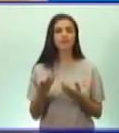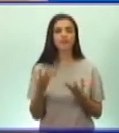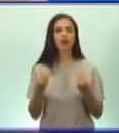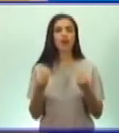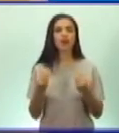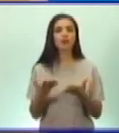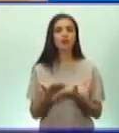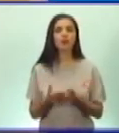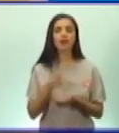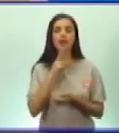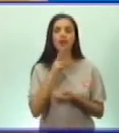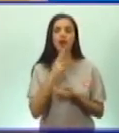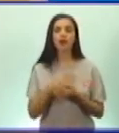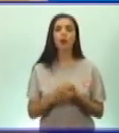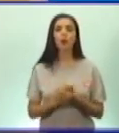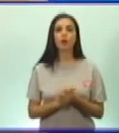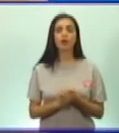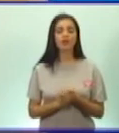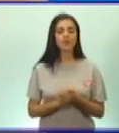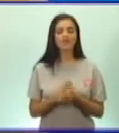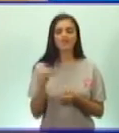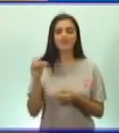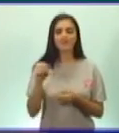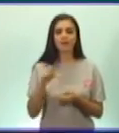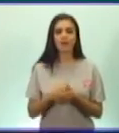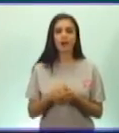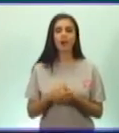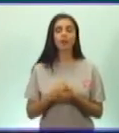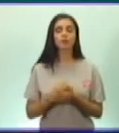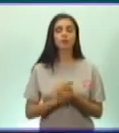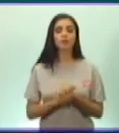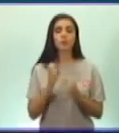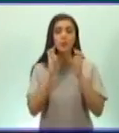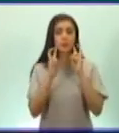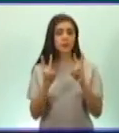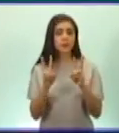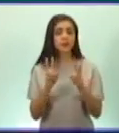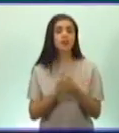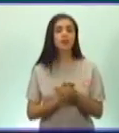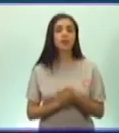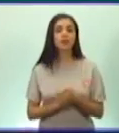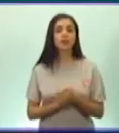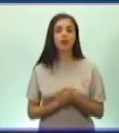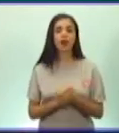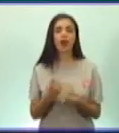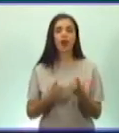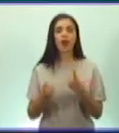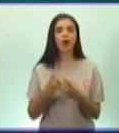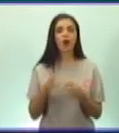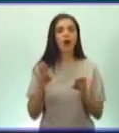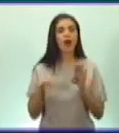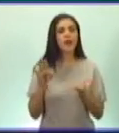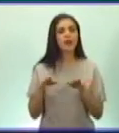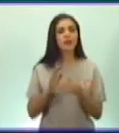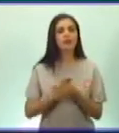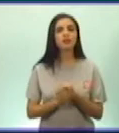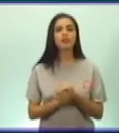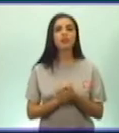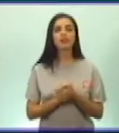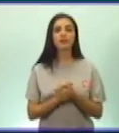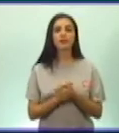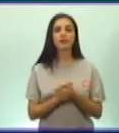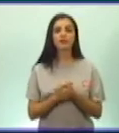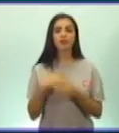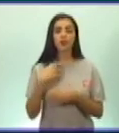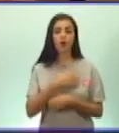espacio intercelular es crítico para su supervivencia. Entonces, en algunas ocasiones, los organismos no